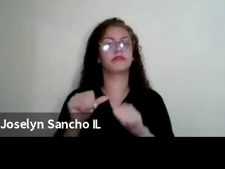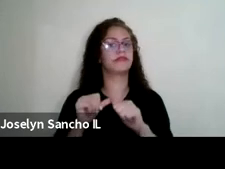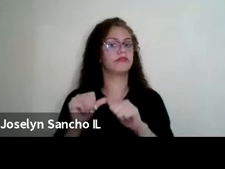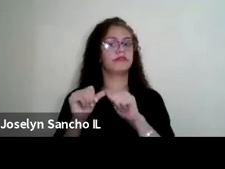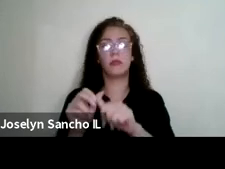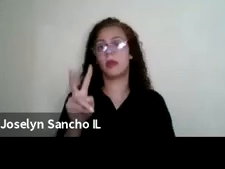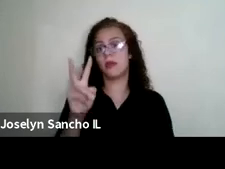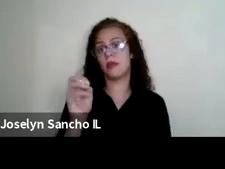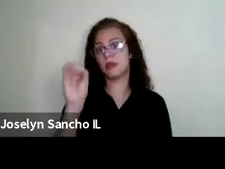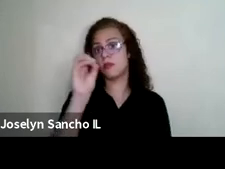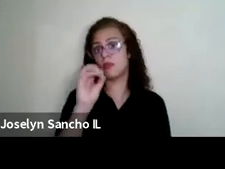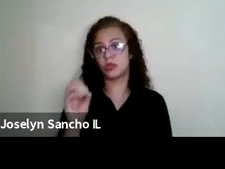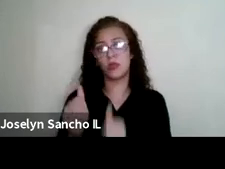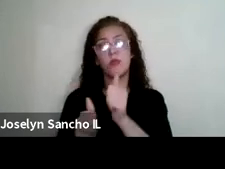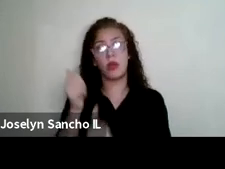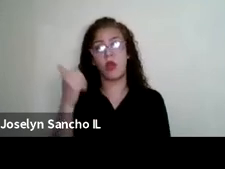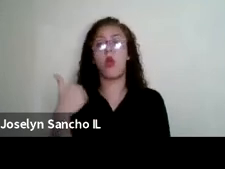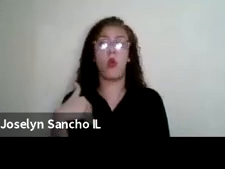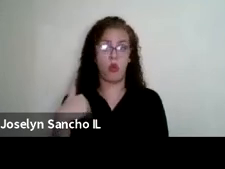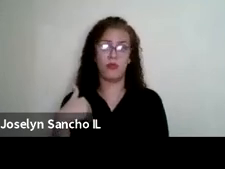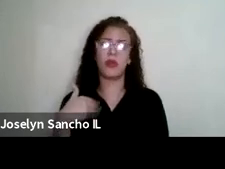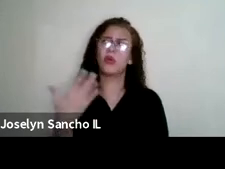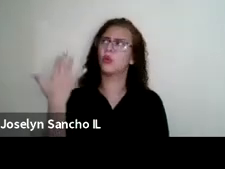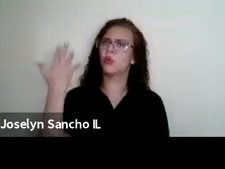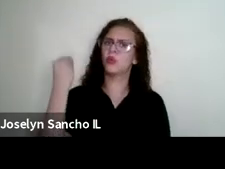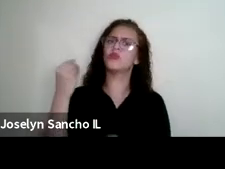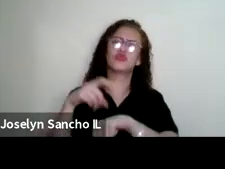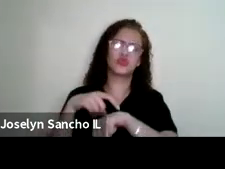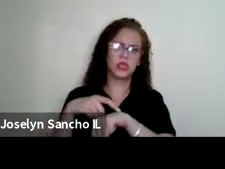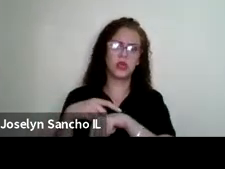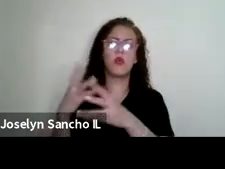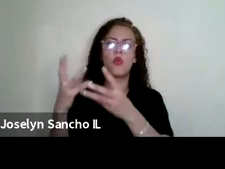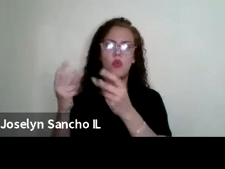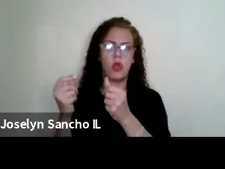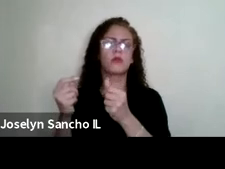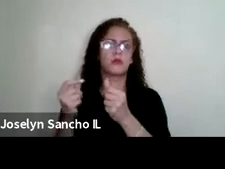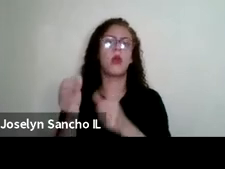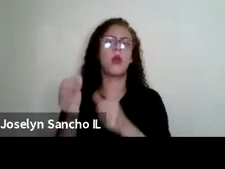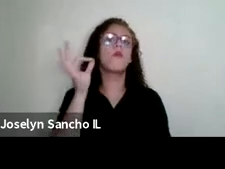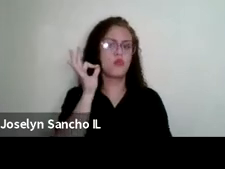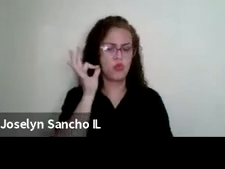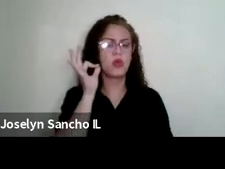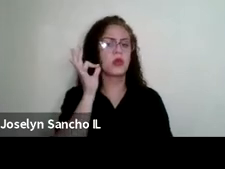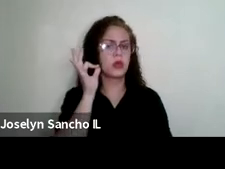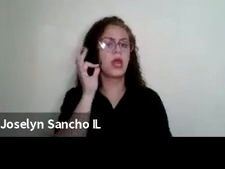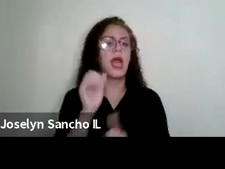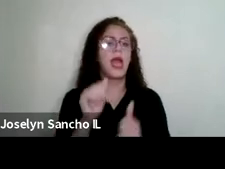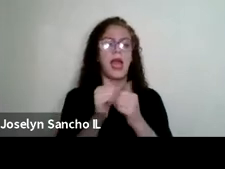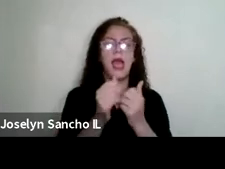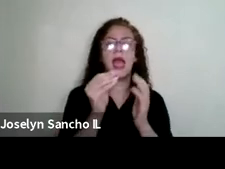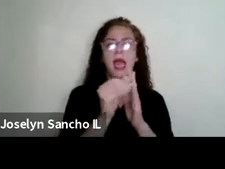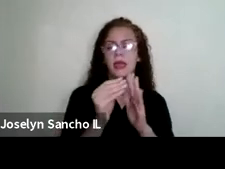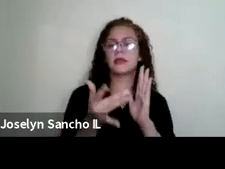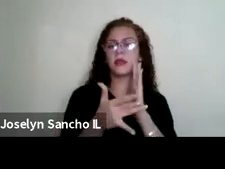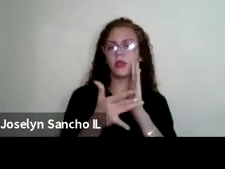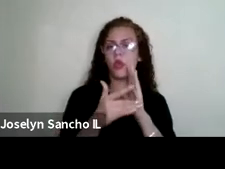un 20% desde hace bastante rato la cantidad de mujeres que están en el área de